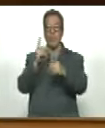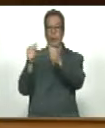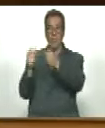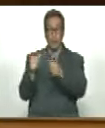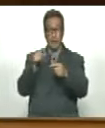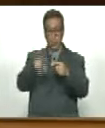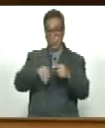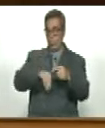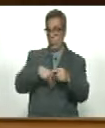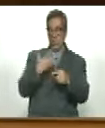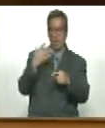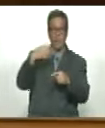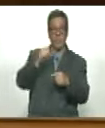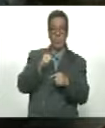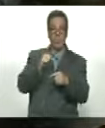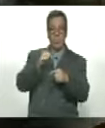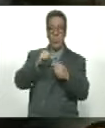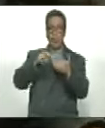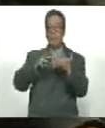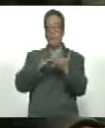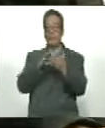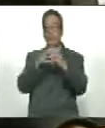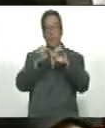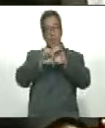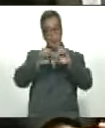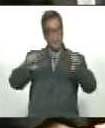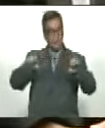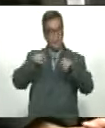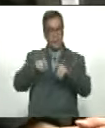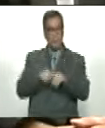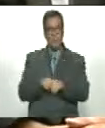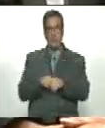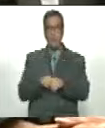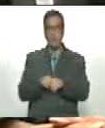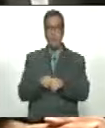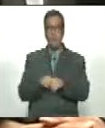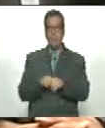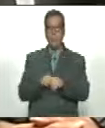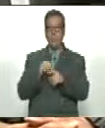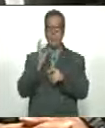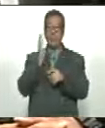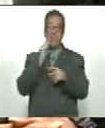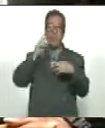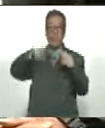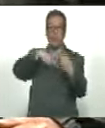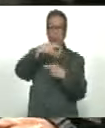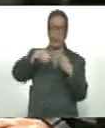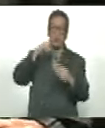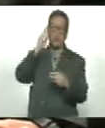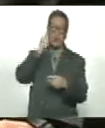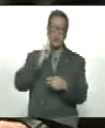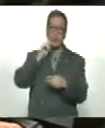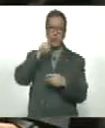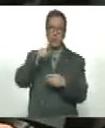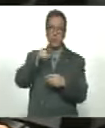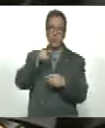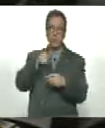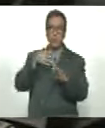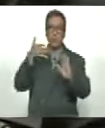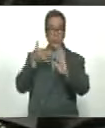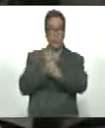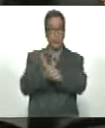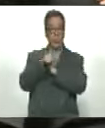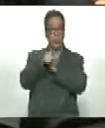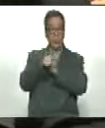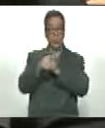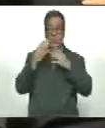adquisitivo, afectar la educación, que en el caso de la Revolución Bolivariana ha significado